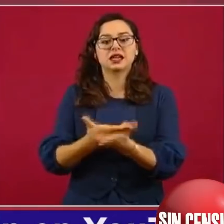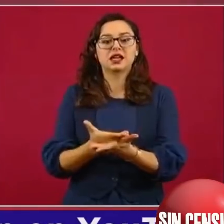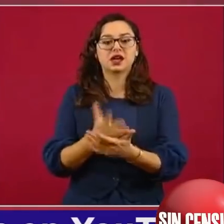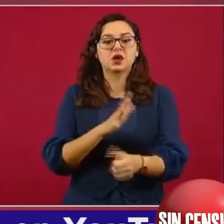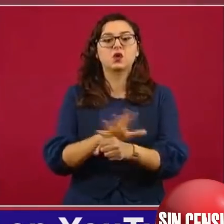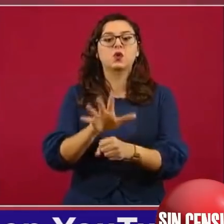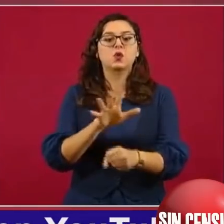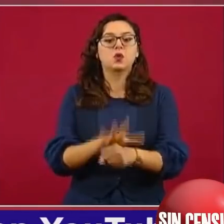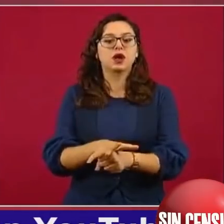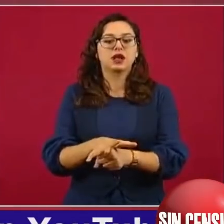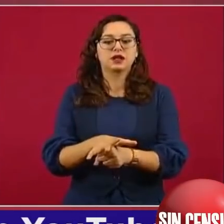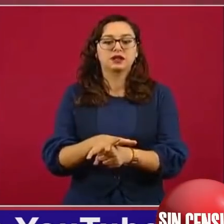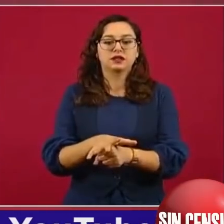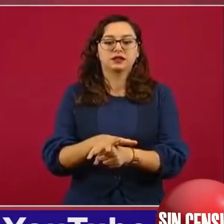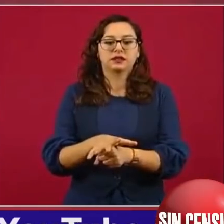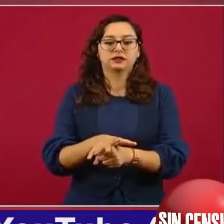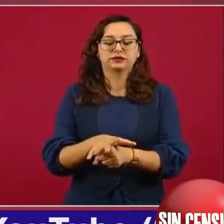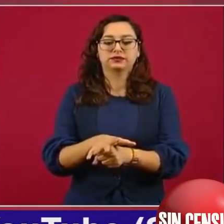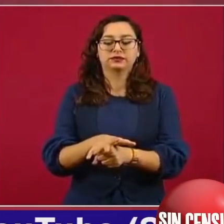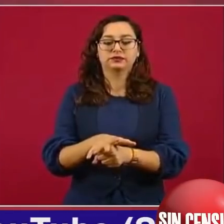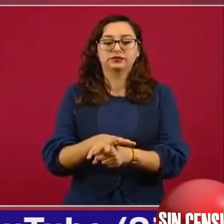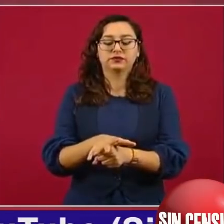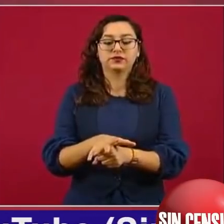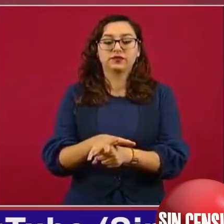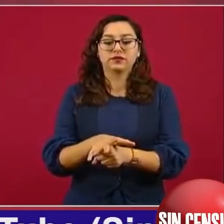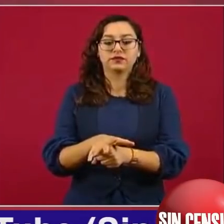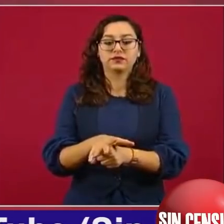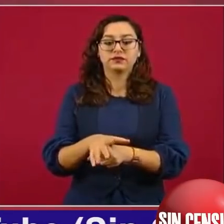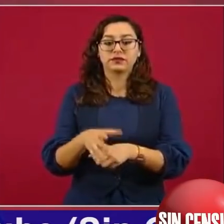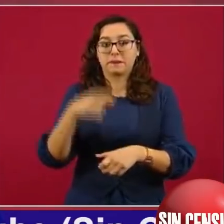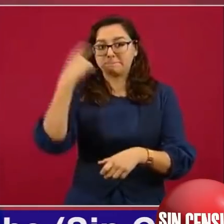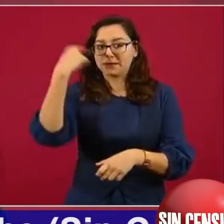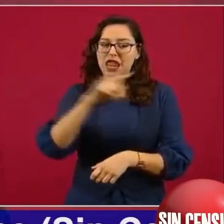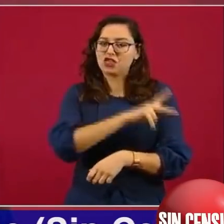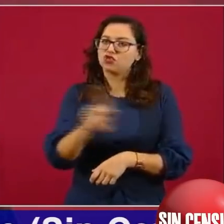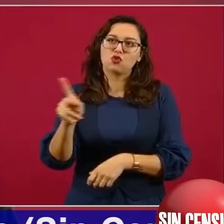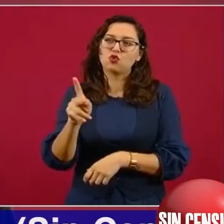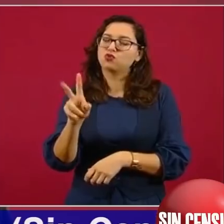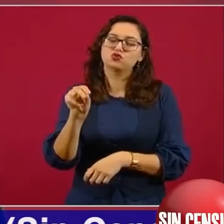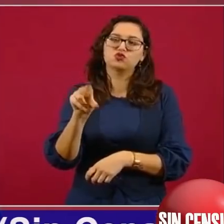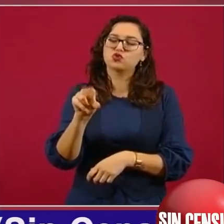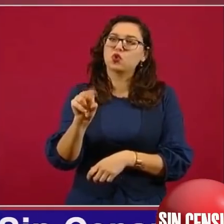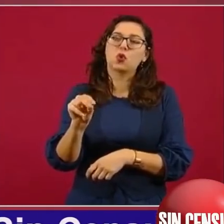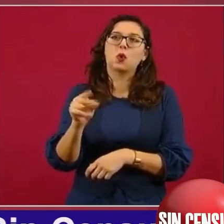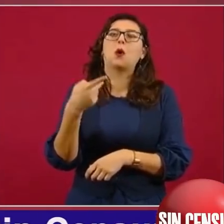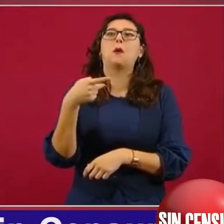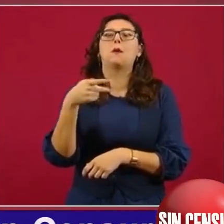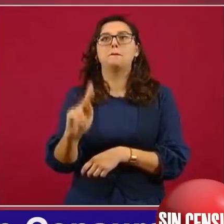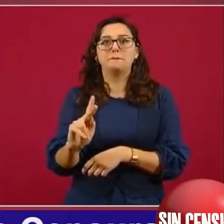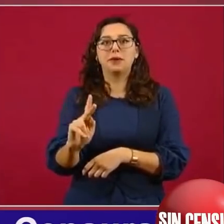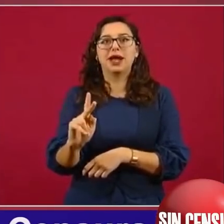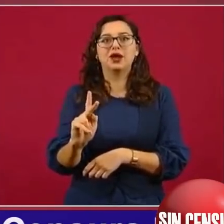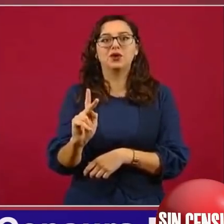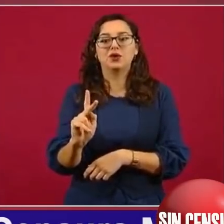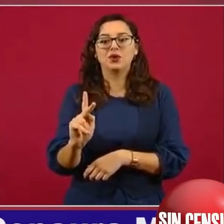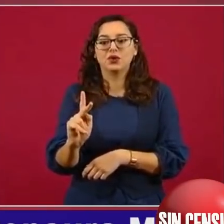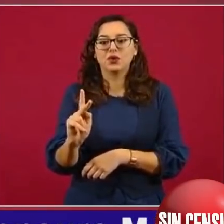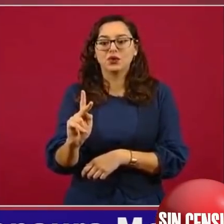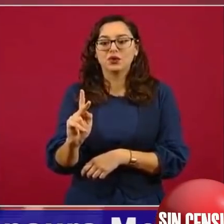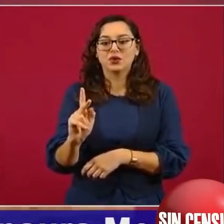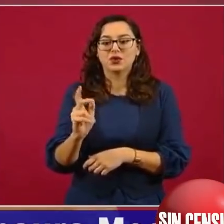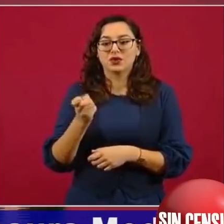va orientada, no en todos los casos, pero para que